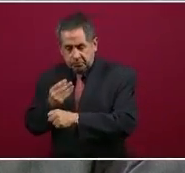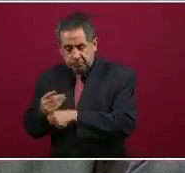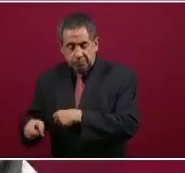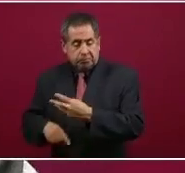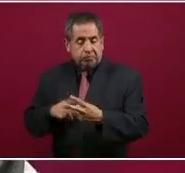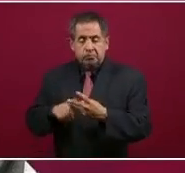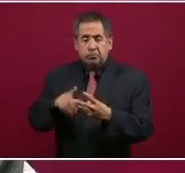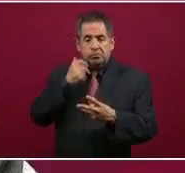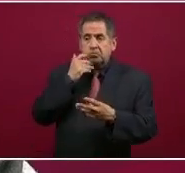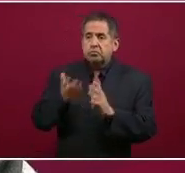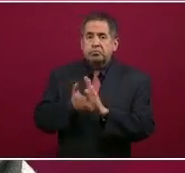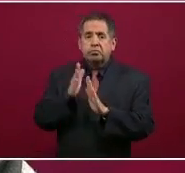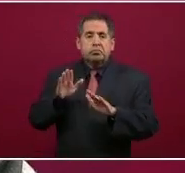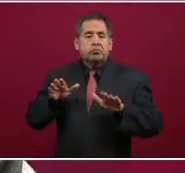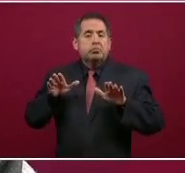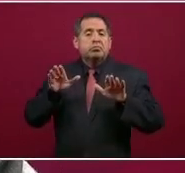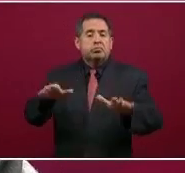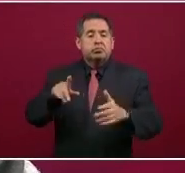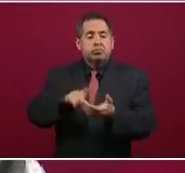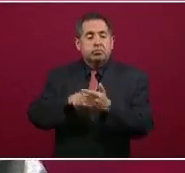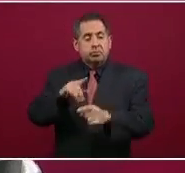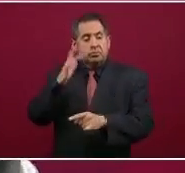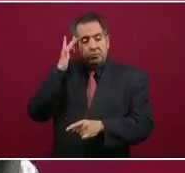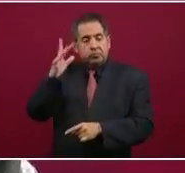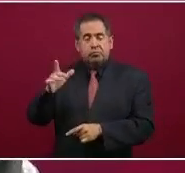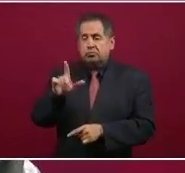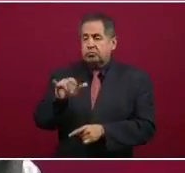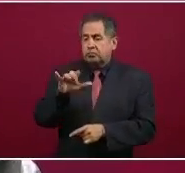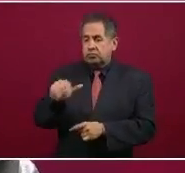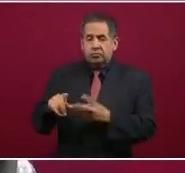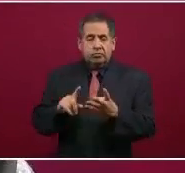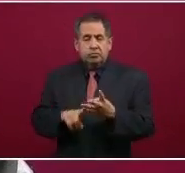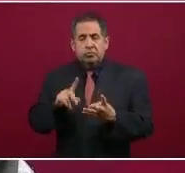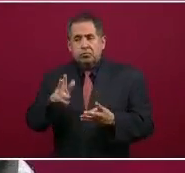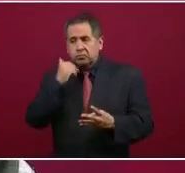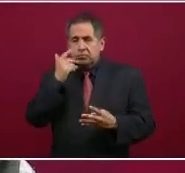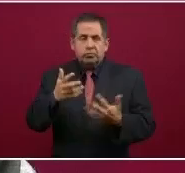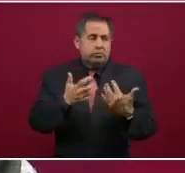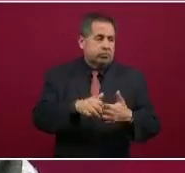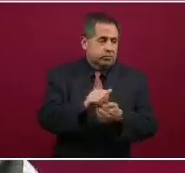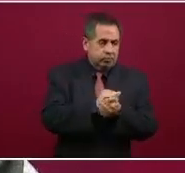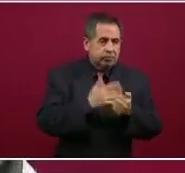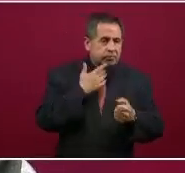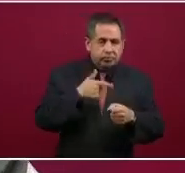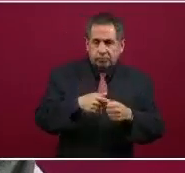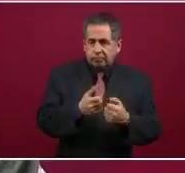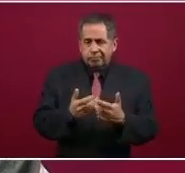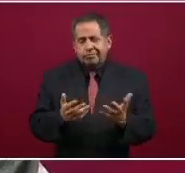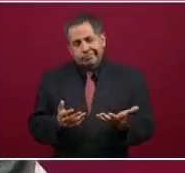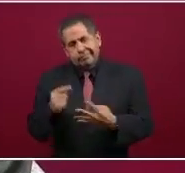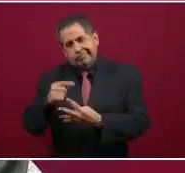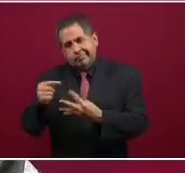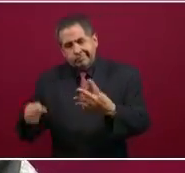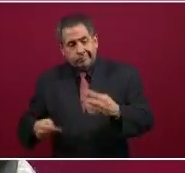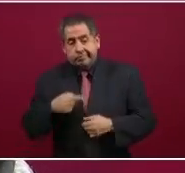el aeropuerto en Santa Lucía, que no se haga la refinería. Pero bueno,